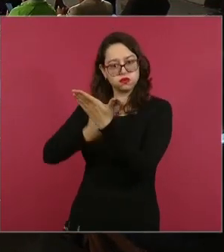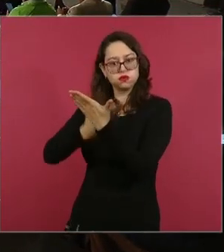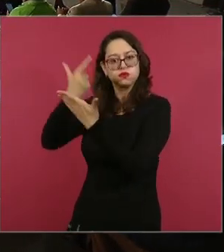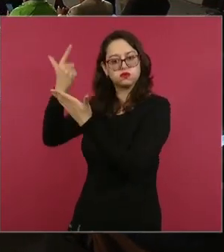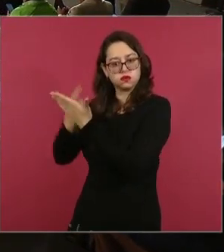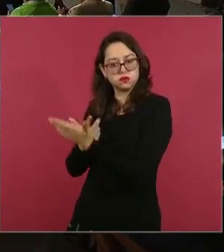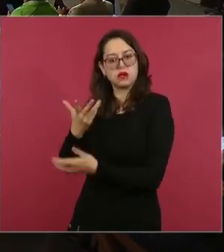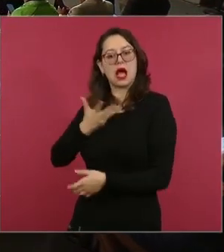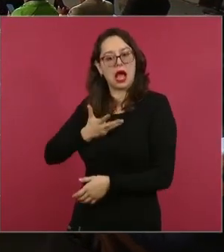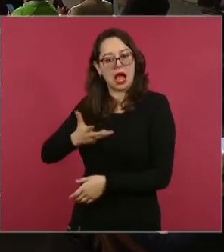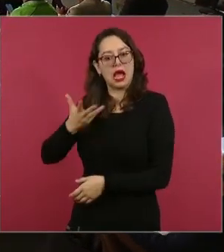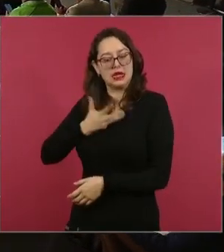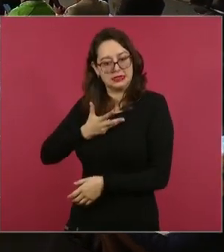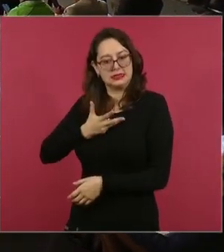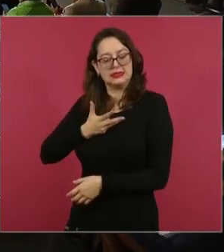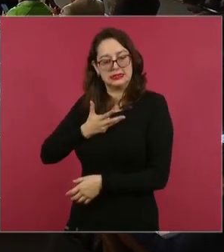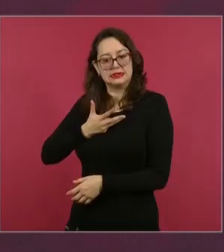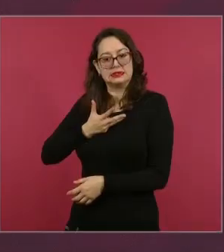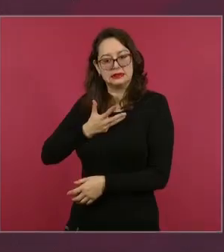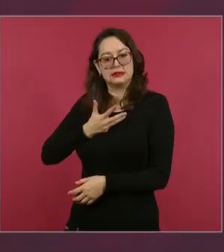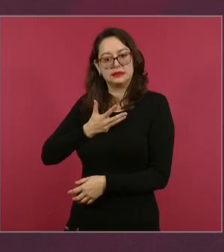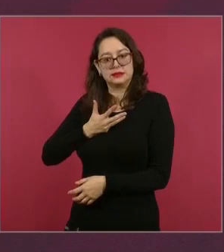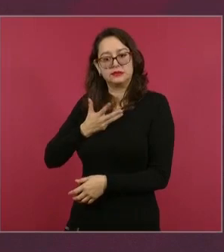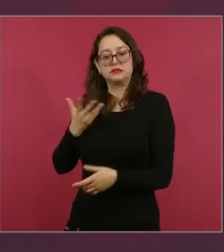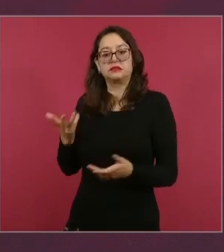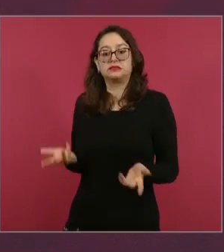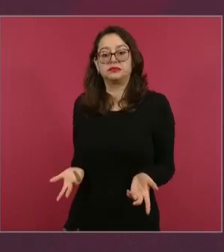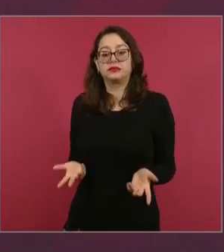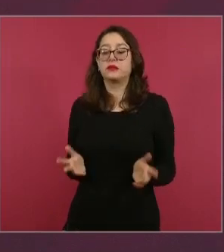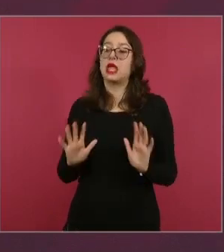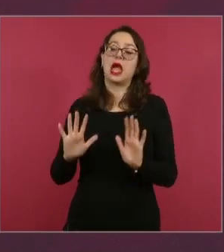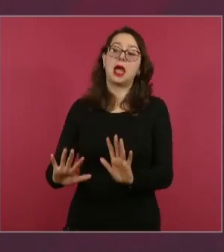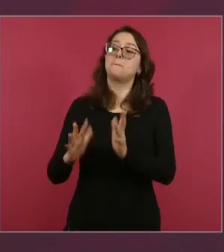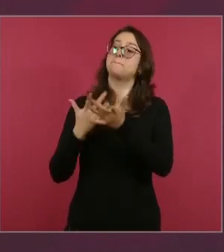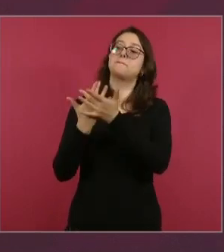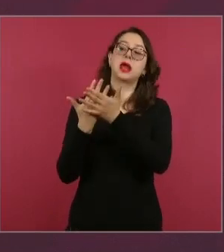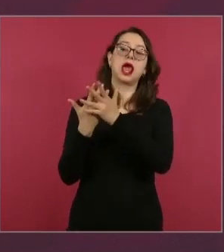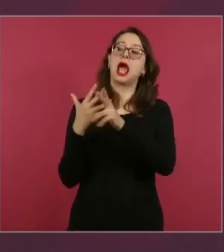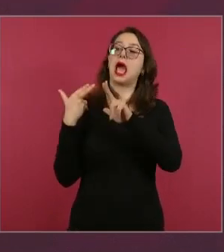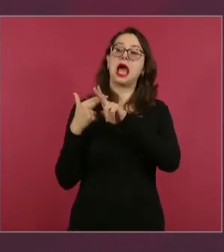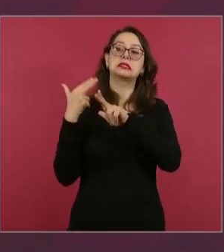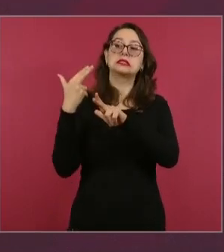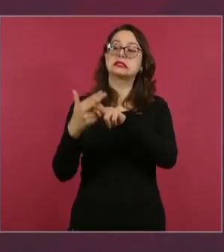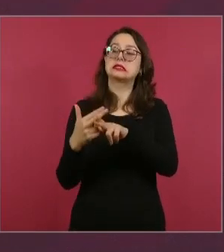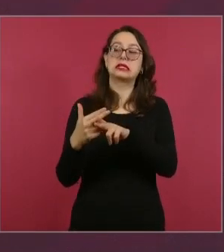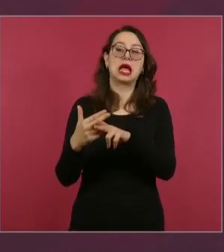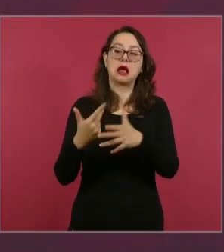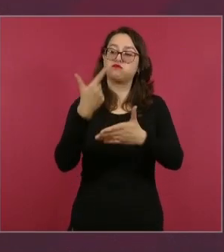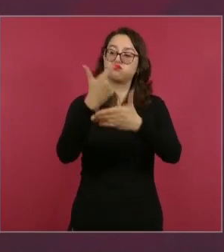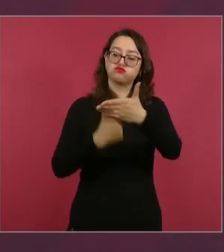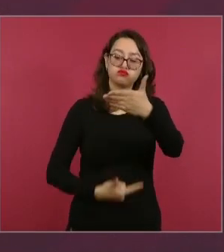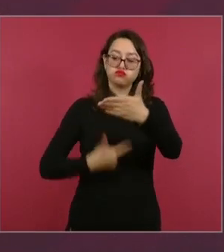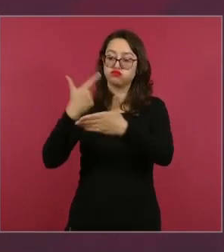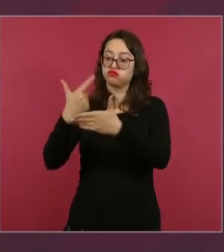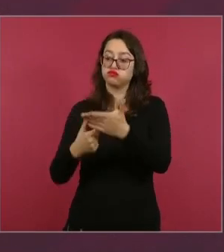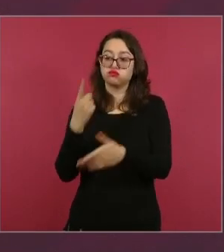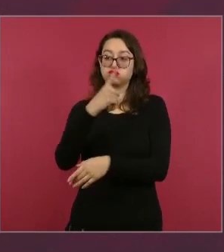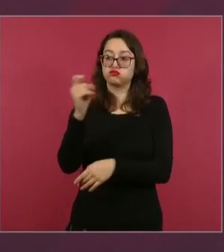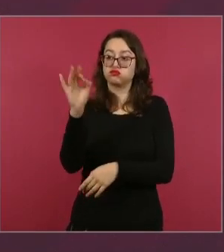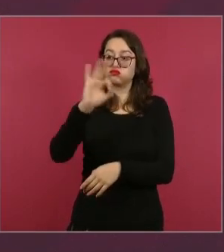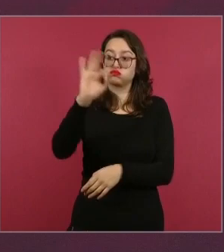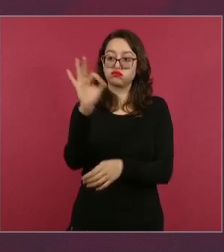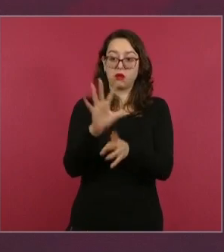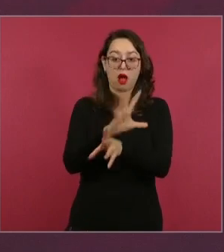hogares pero no se va a esperar a terminar el censo